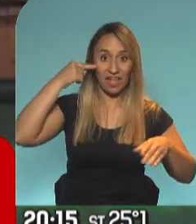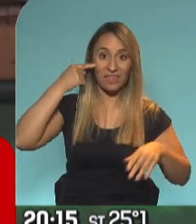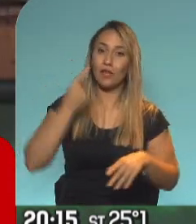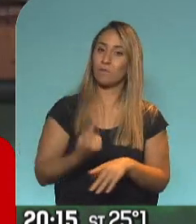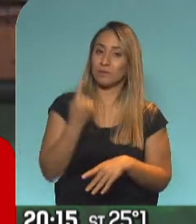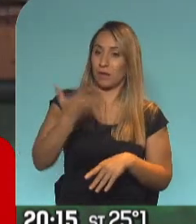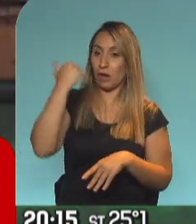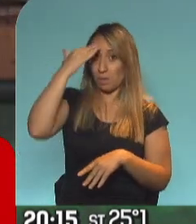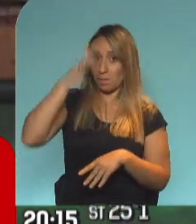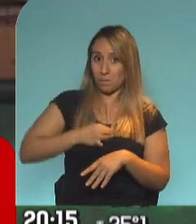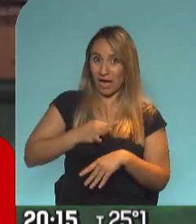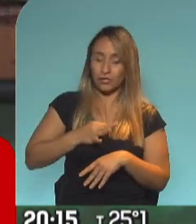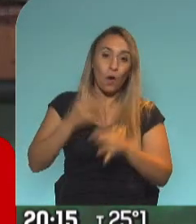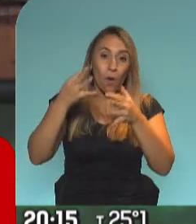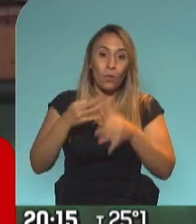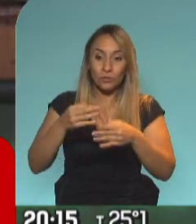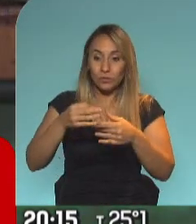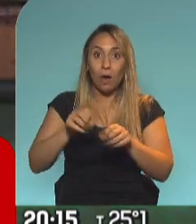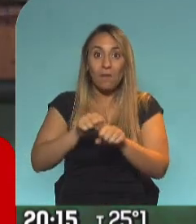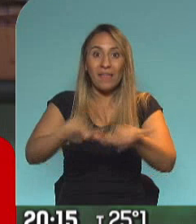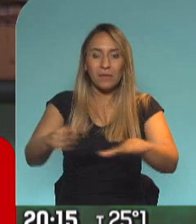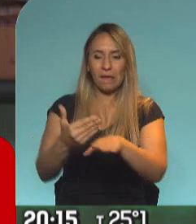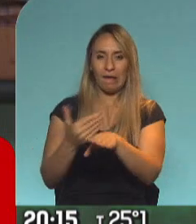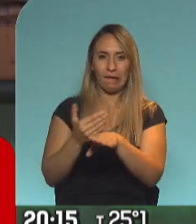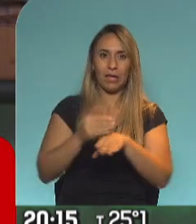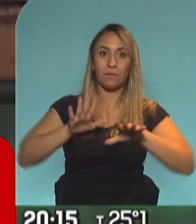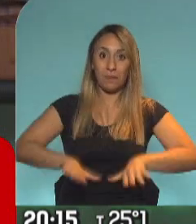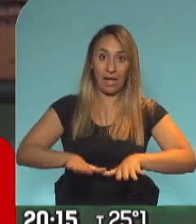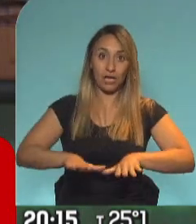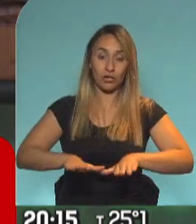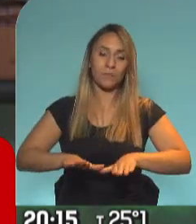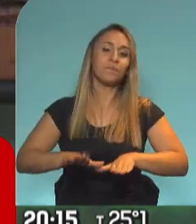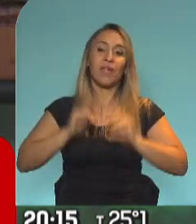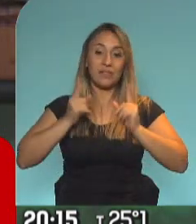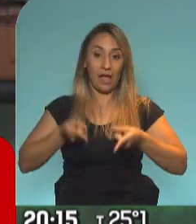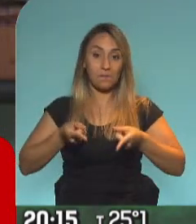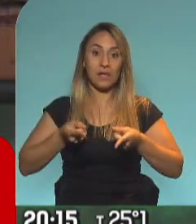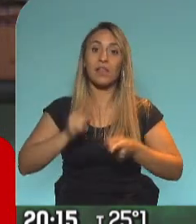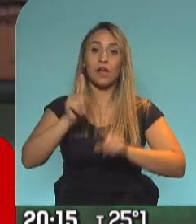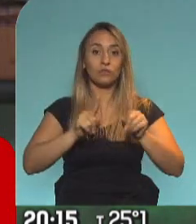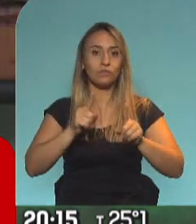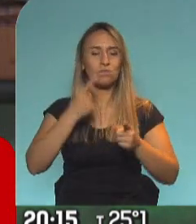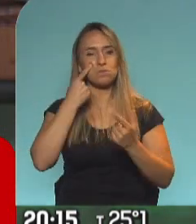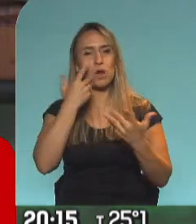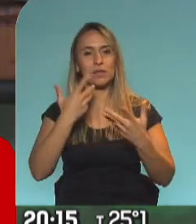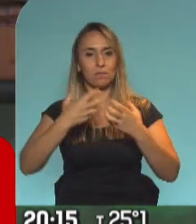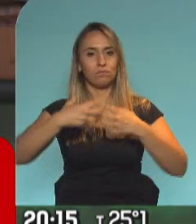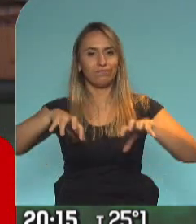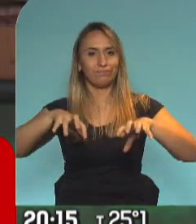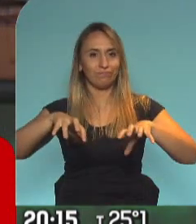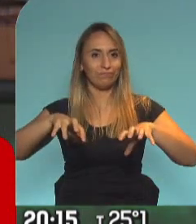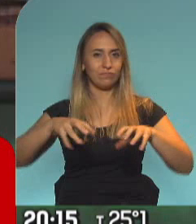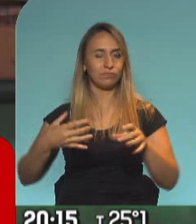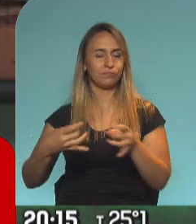que llegara la pandemia, o justito cuando estaba por llegar la pandemia, y también se mostraban ciertas divisiones sobre